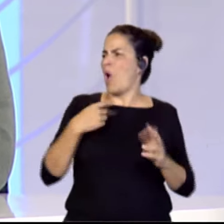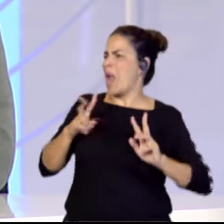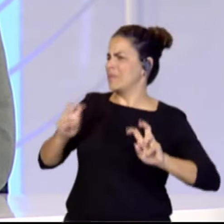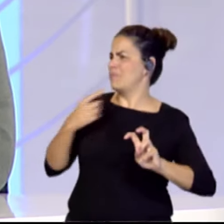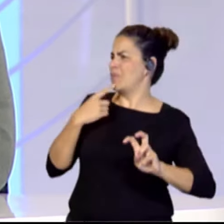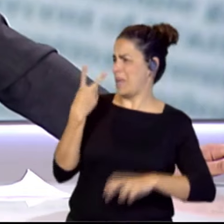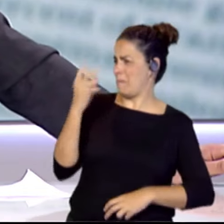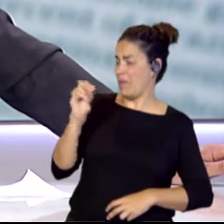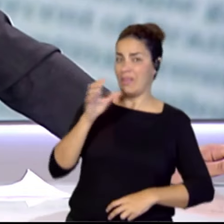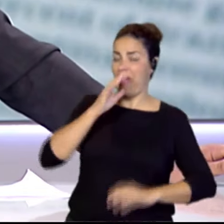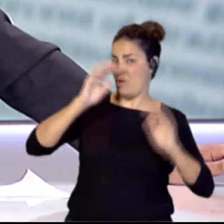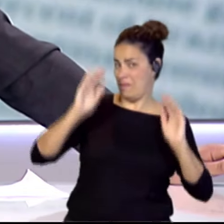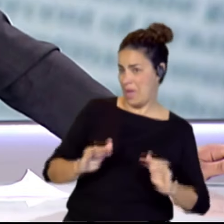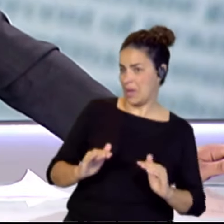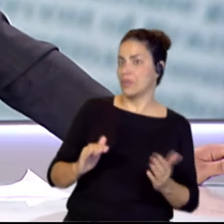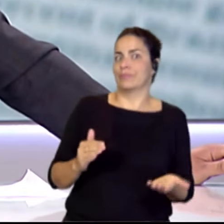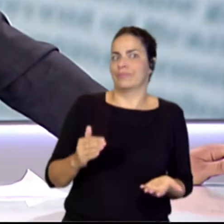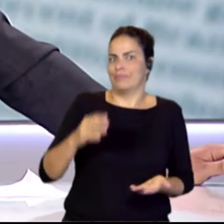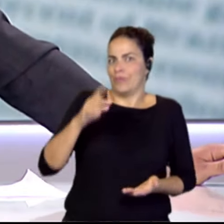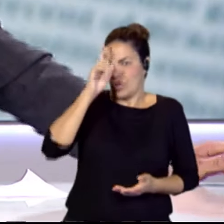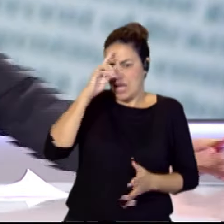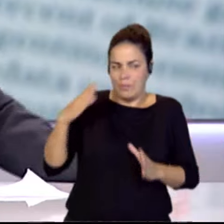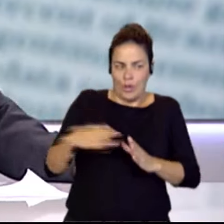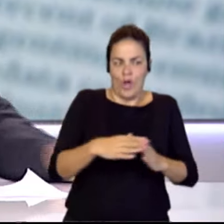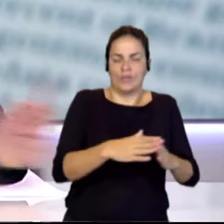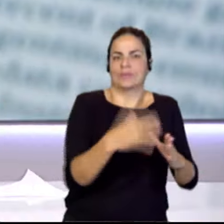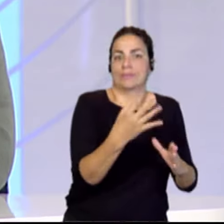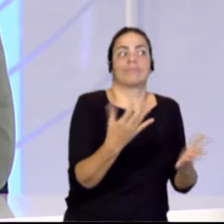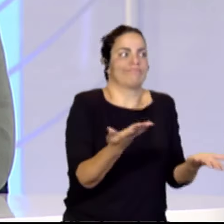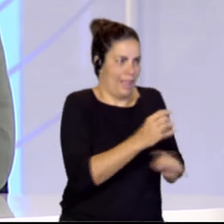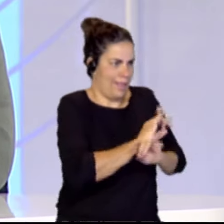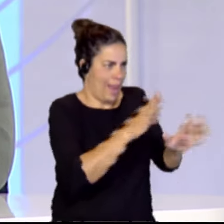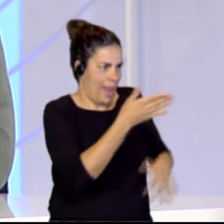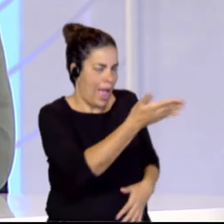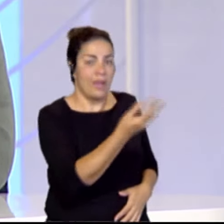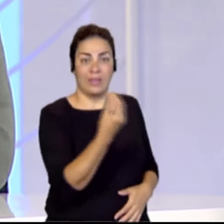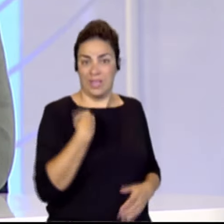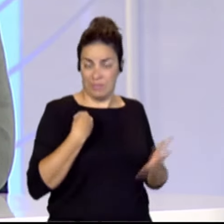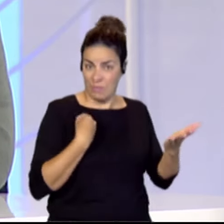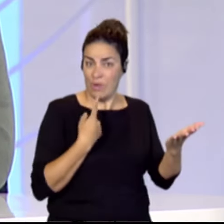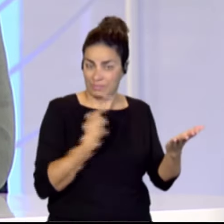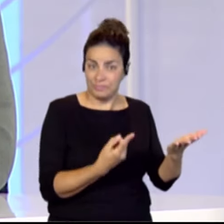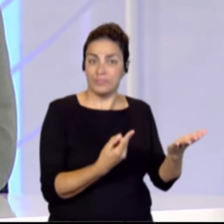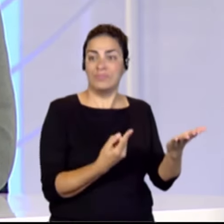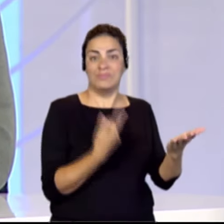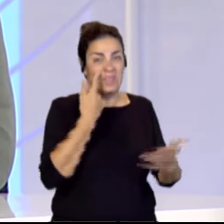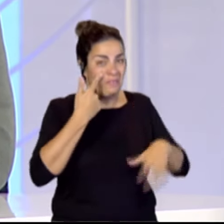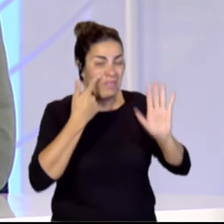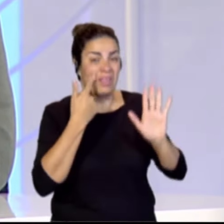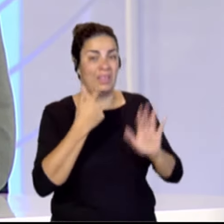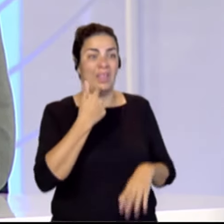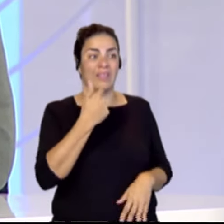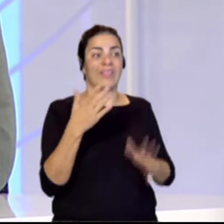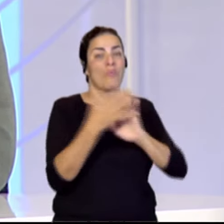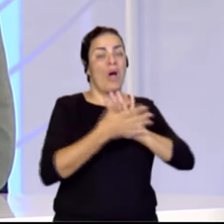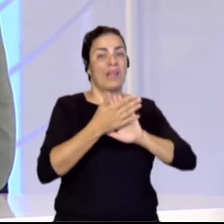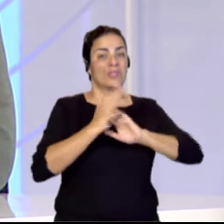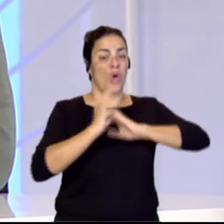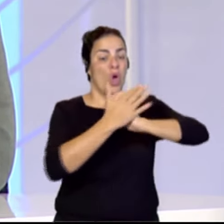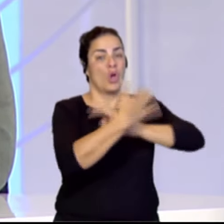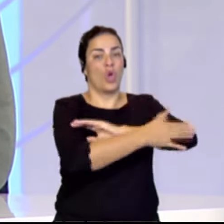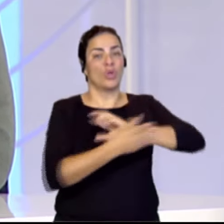y se ha rebajado y esto último que tú acabas de anunciar fíjate estamos hablando de las costas de mauritania o